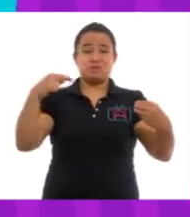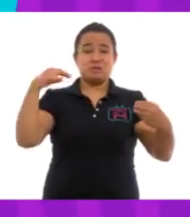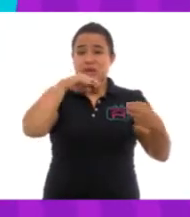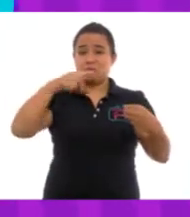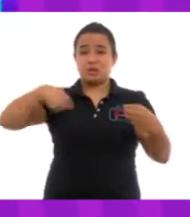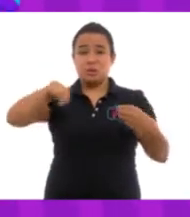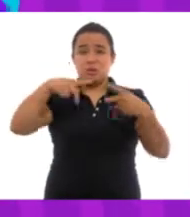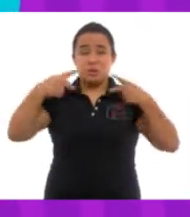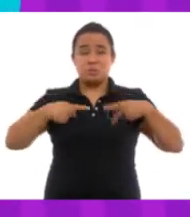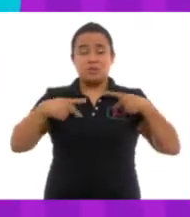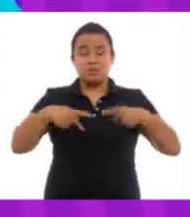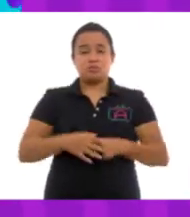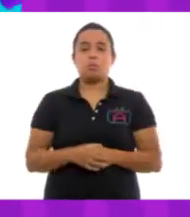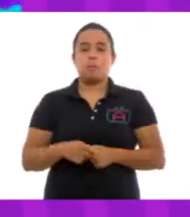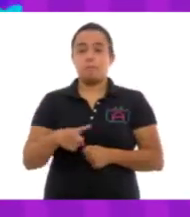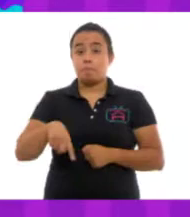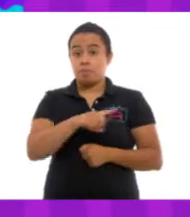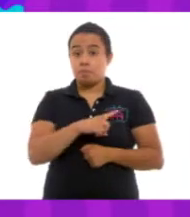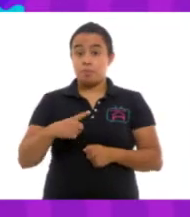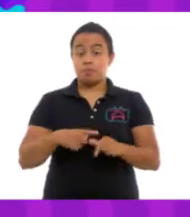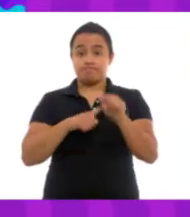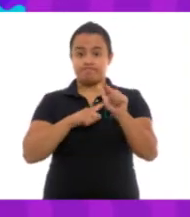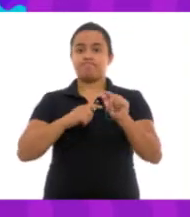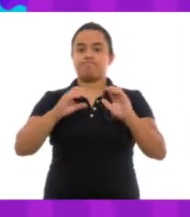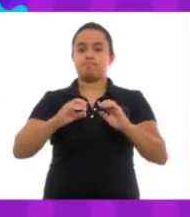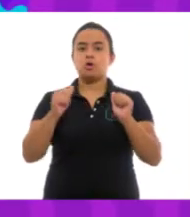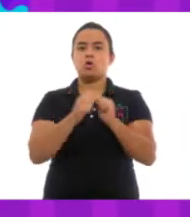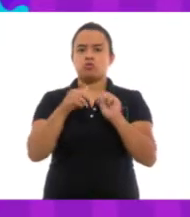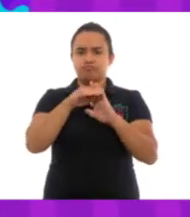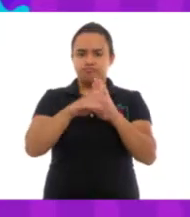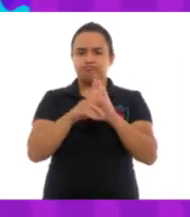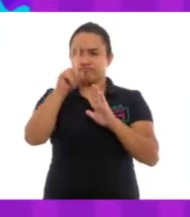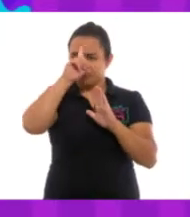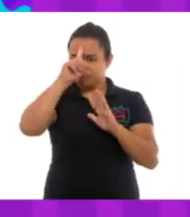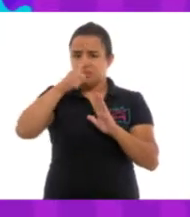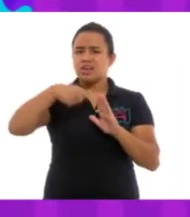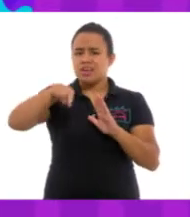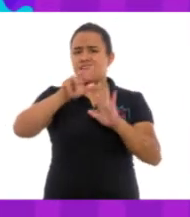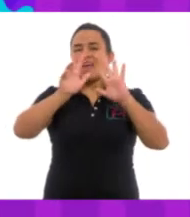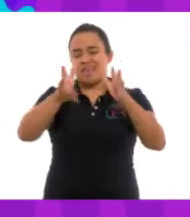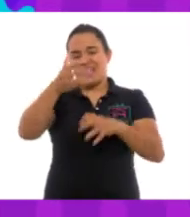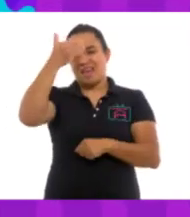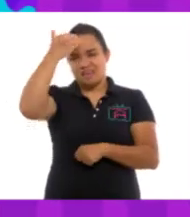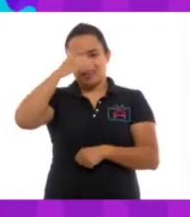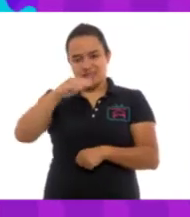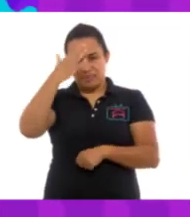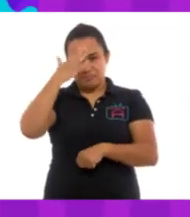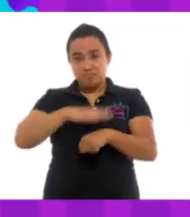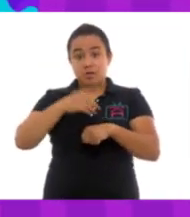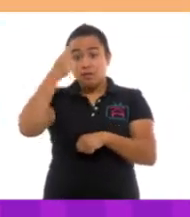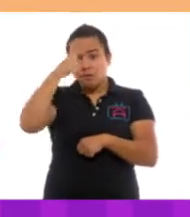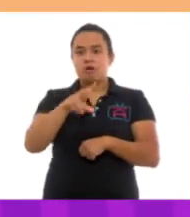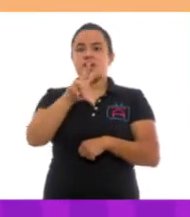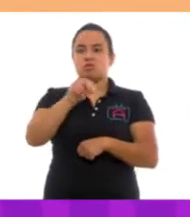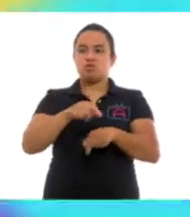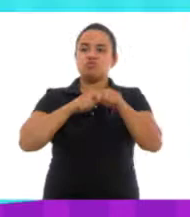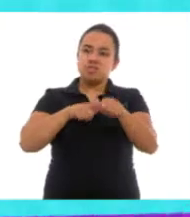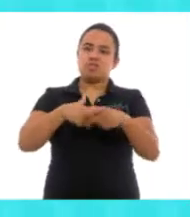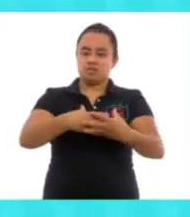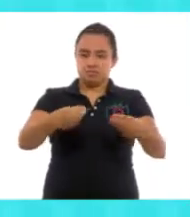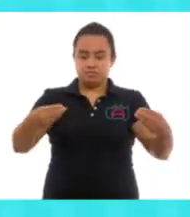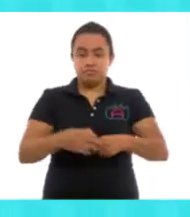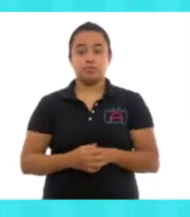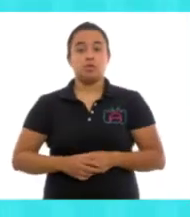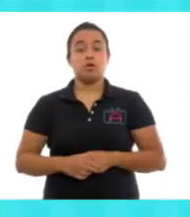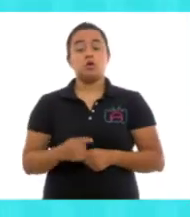personas. Por eso hay que continuar cuidándonos siguiendo las buenas prácticas que ya todos conocemos para evitar contagiarnos.